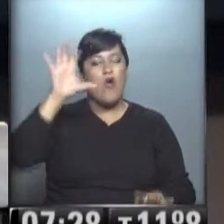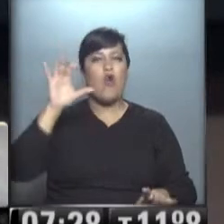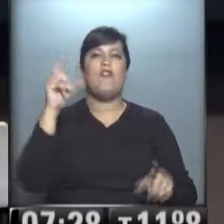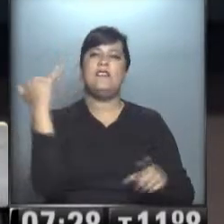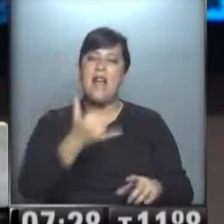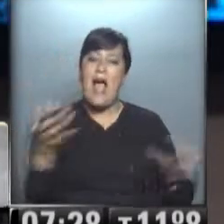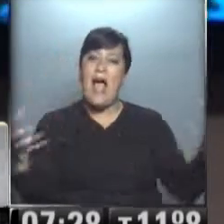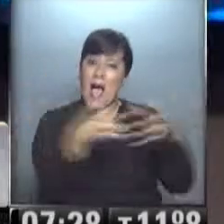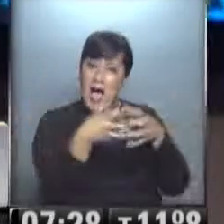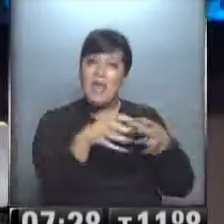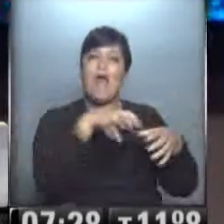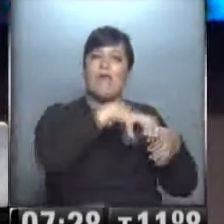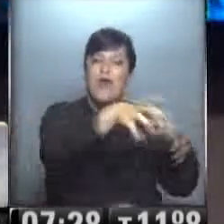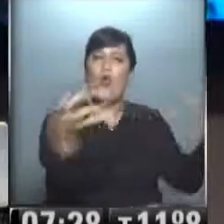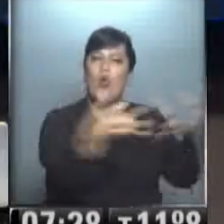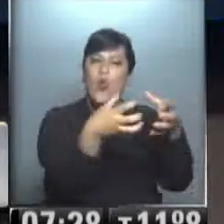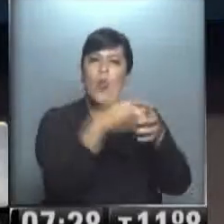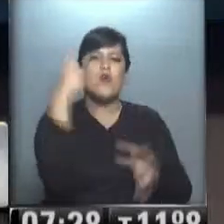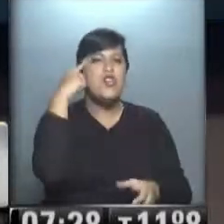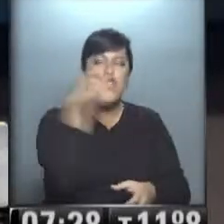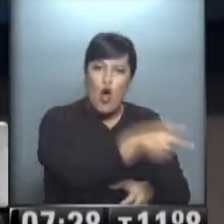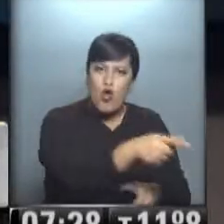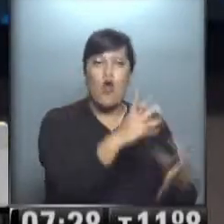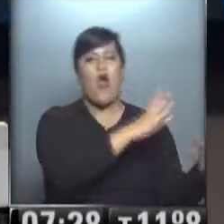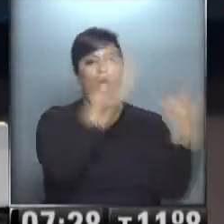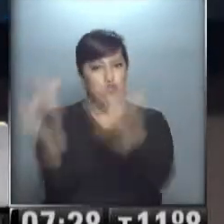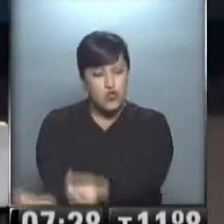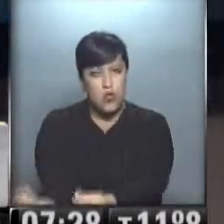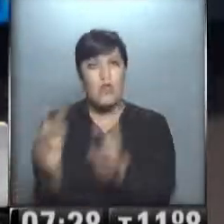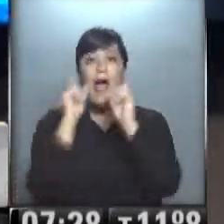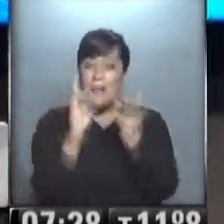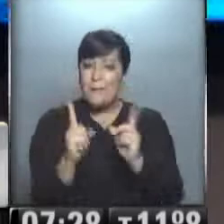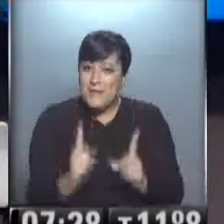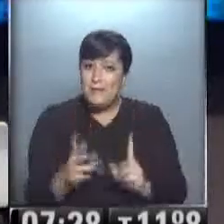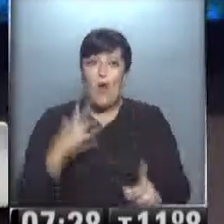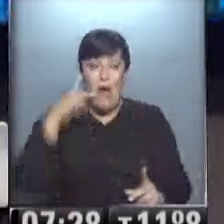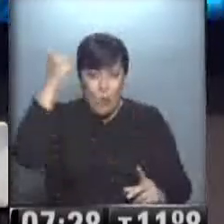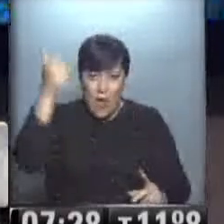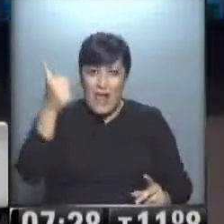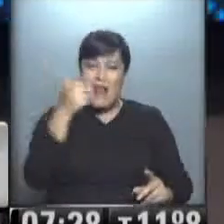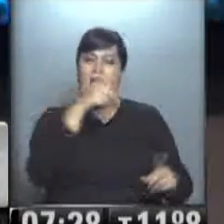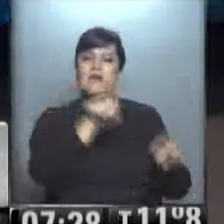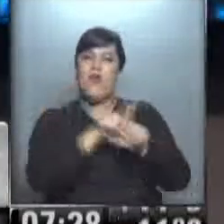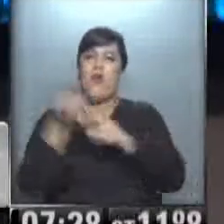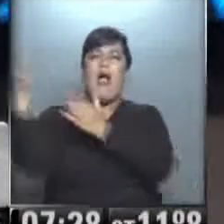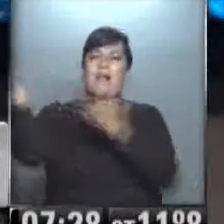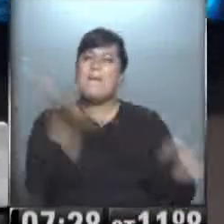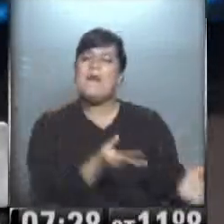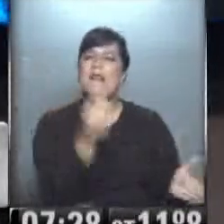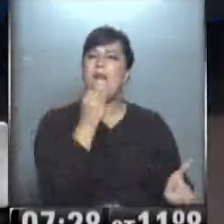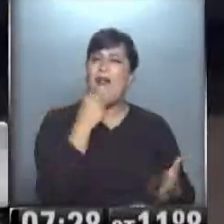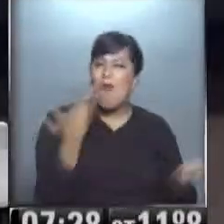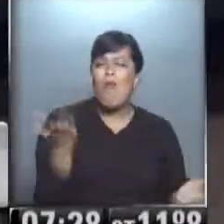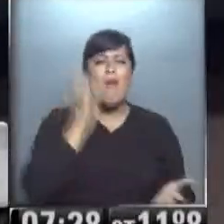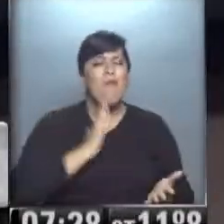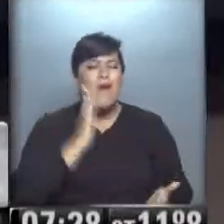de atención psicológica después tienen las mismas abuelas que te invitan a comer a la institución de miman